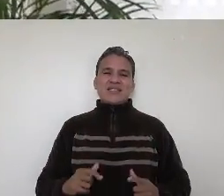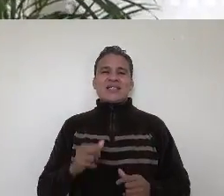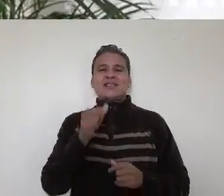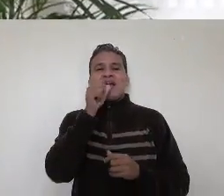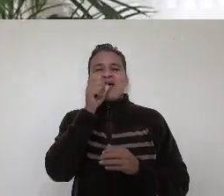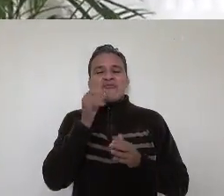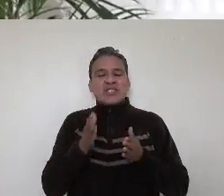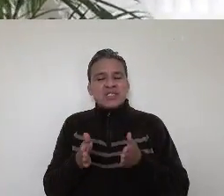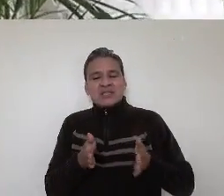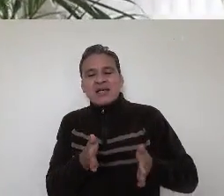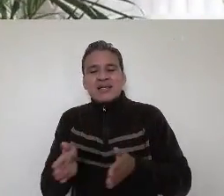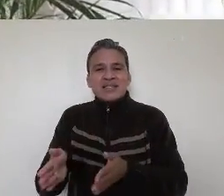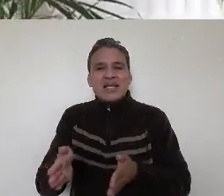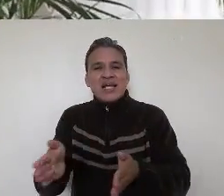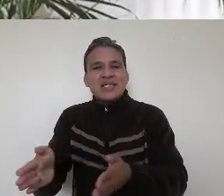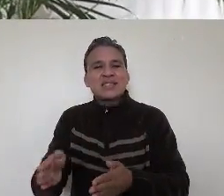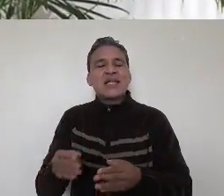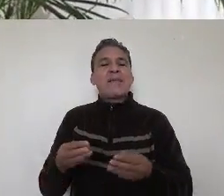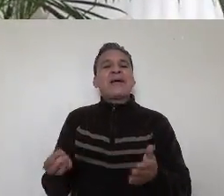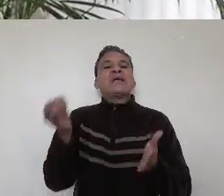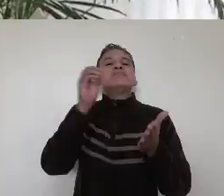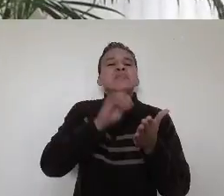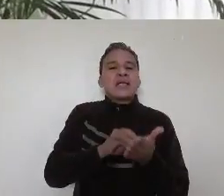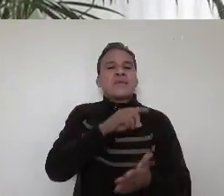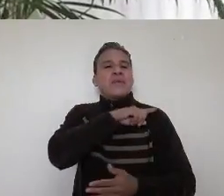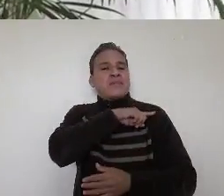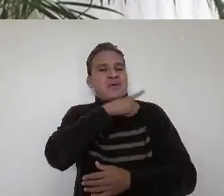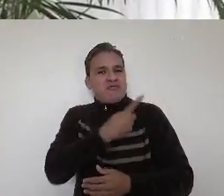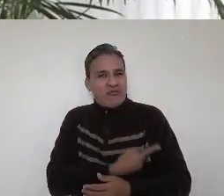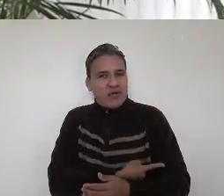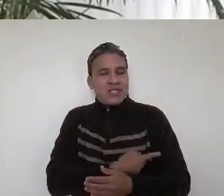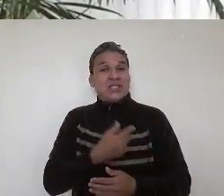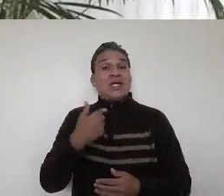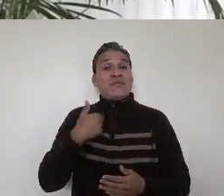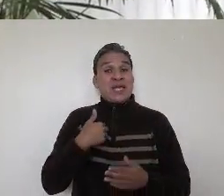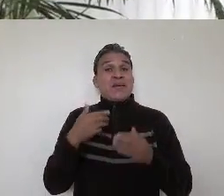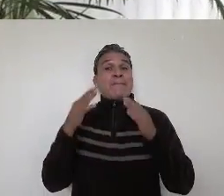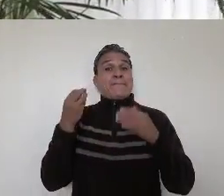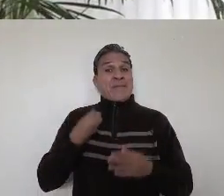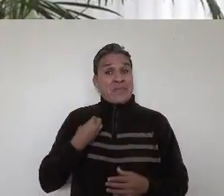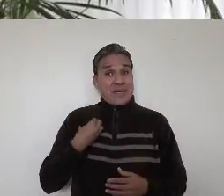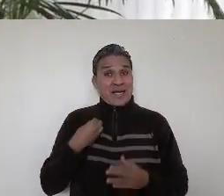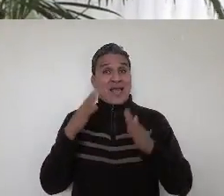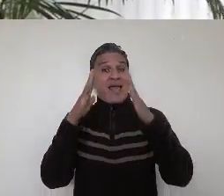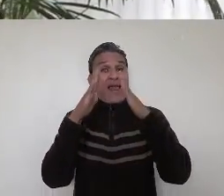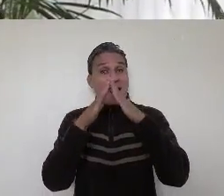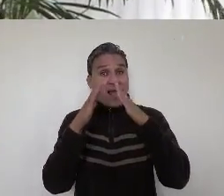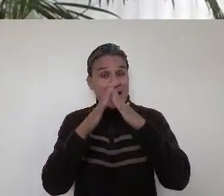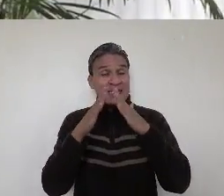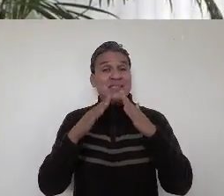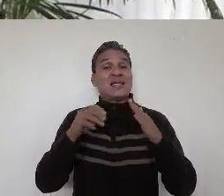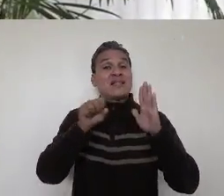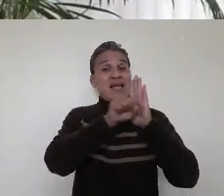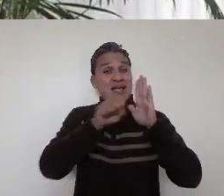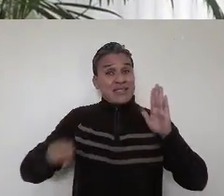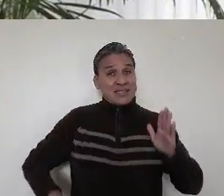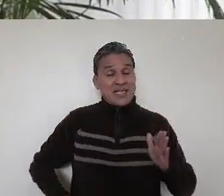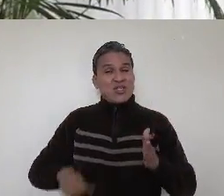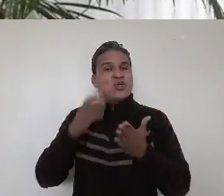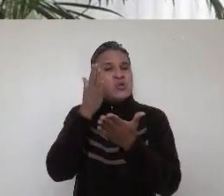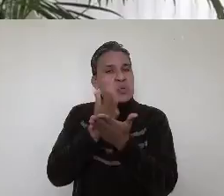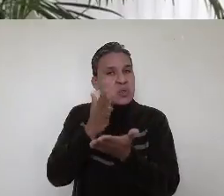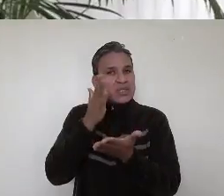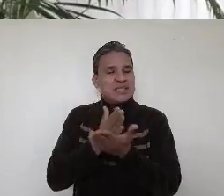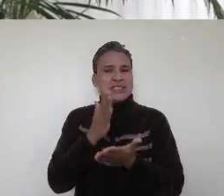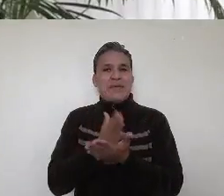me conduce para reparar mi fuerza. Habitaré en la casa del Señor toda la vida. Por ser un